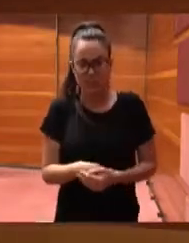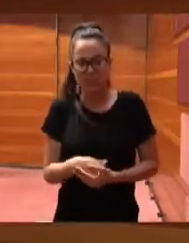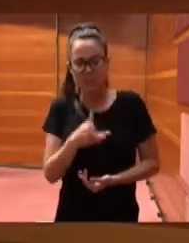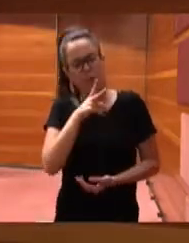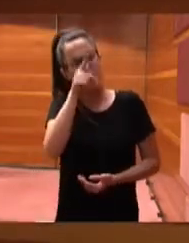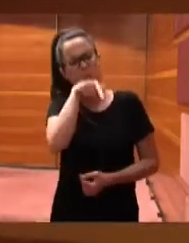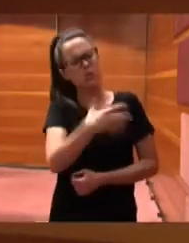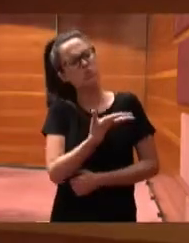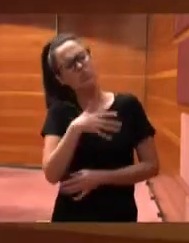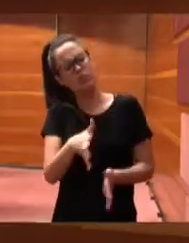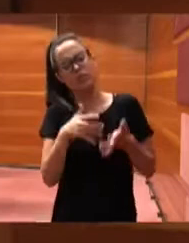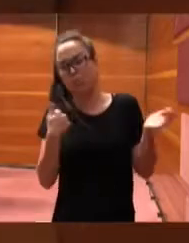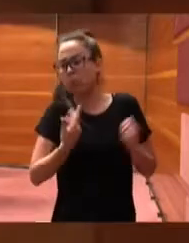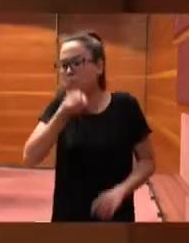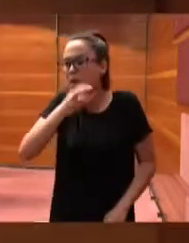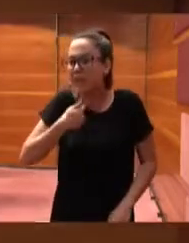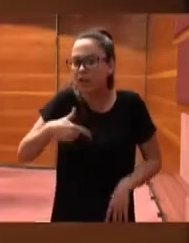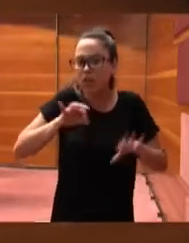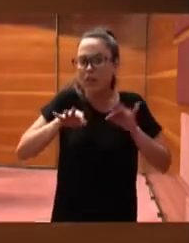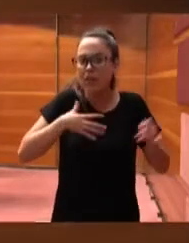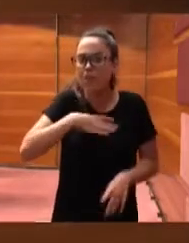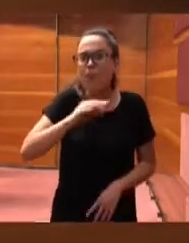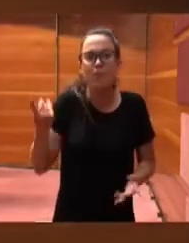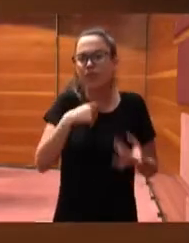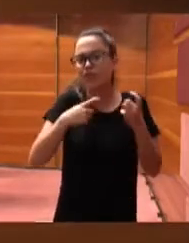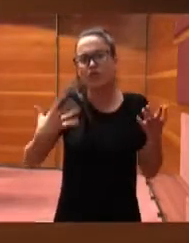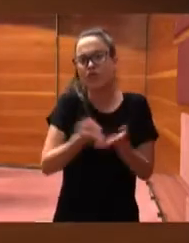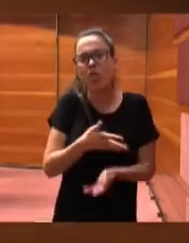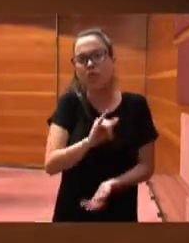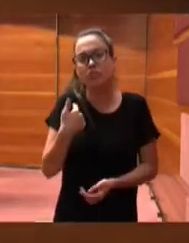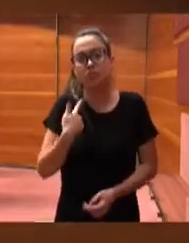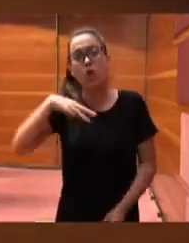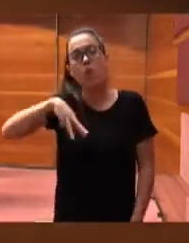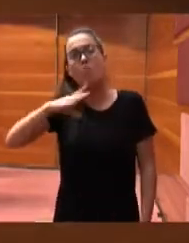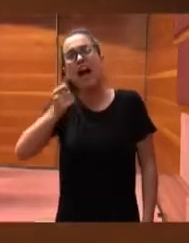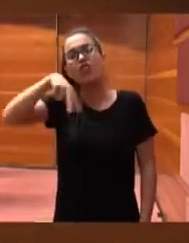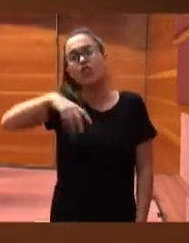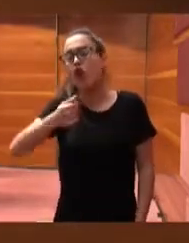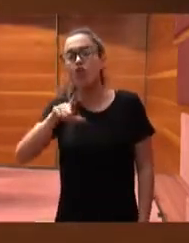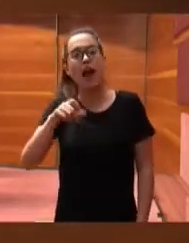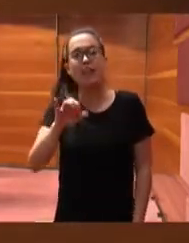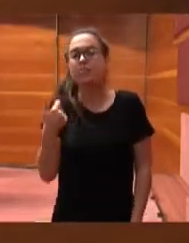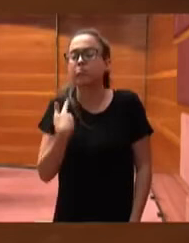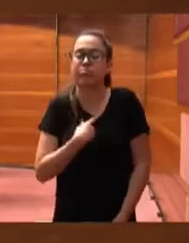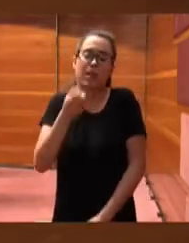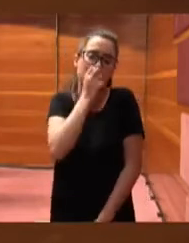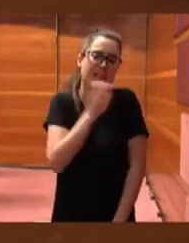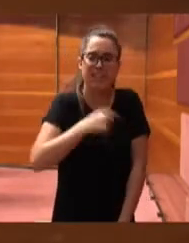bien, soy mayorcita para tomar mis decisiones. Yo sé que McDonald's es una mierda, pero cuando voy al aeropuerto, pues no puedo evitarlo.